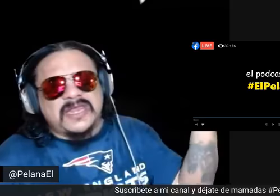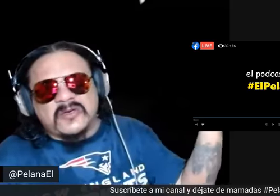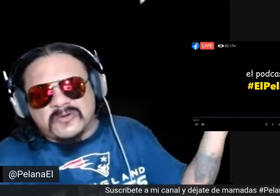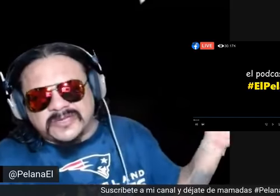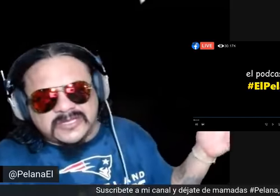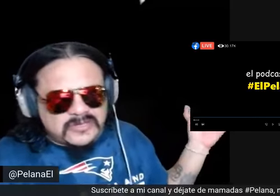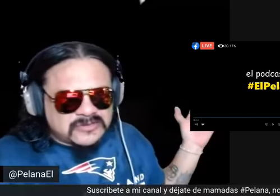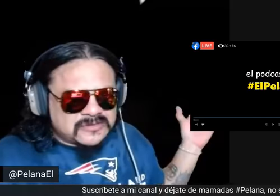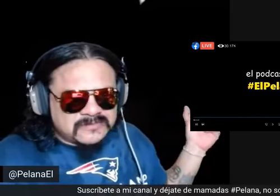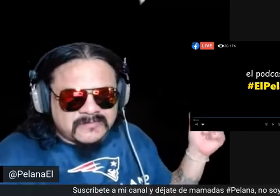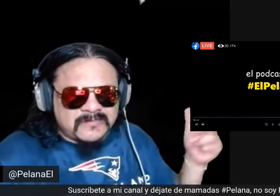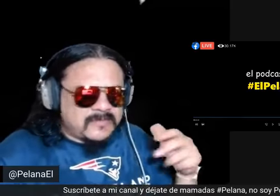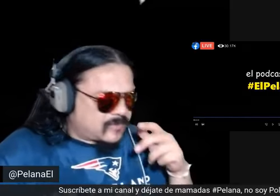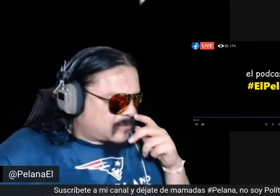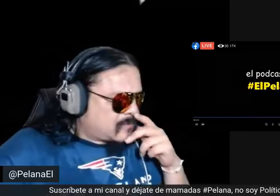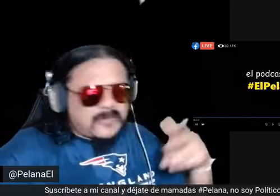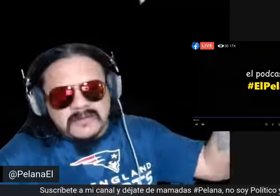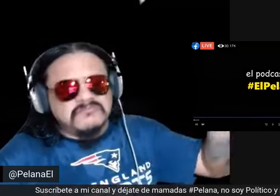de Dios,